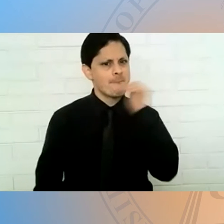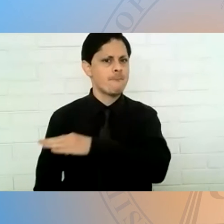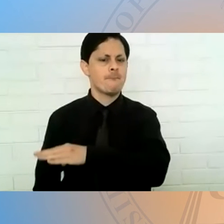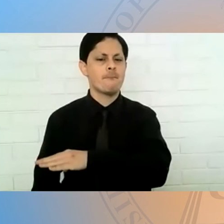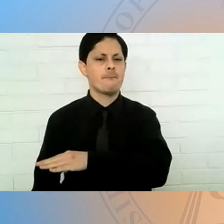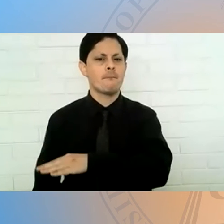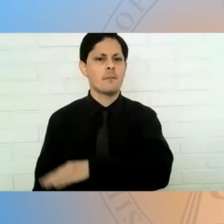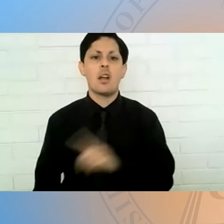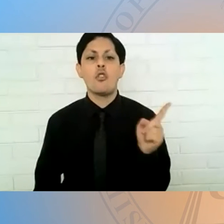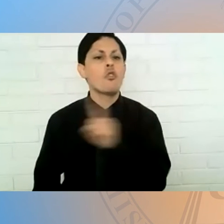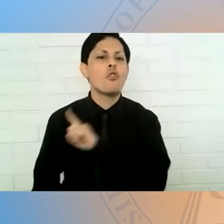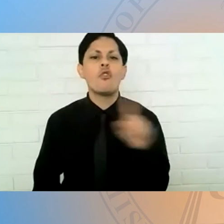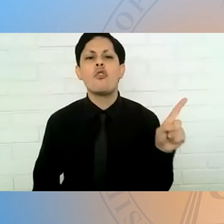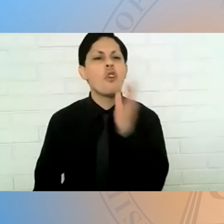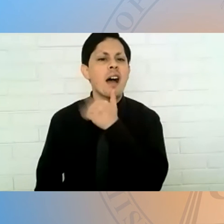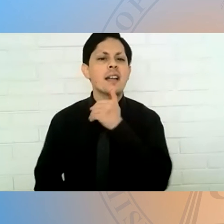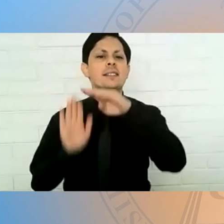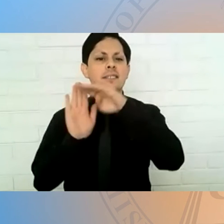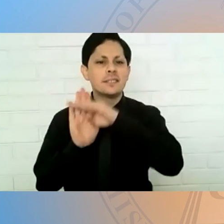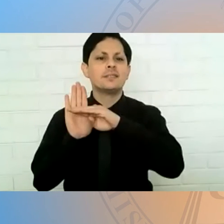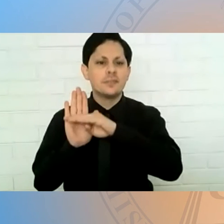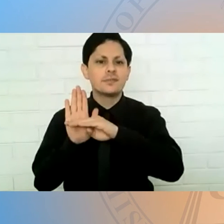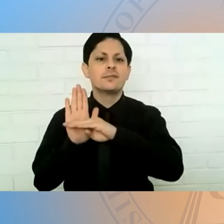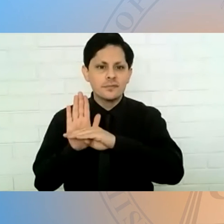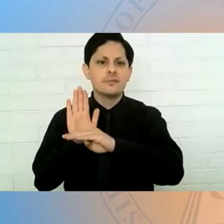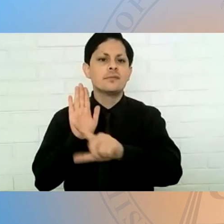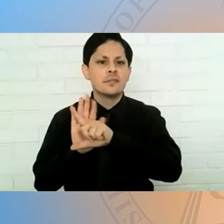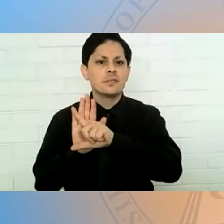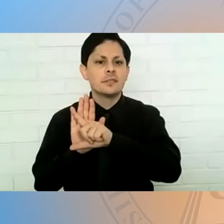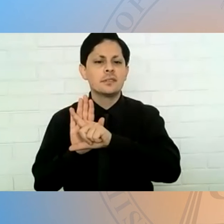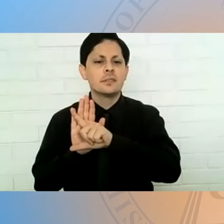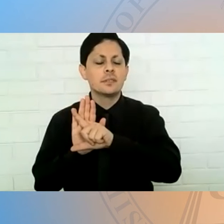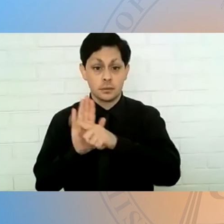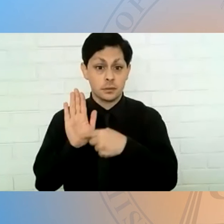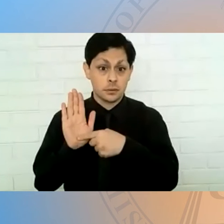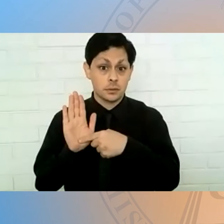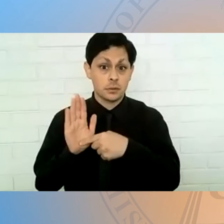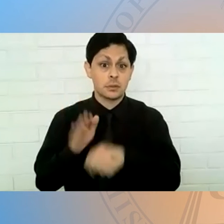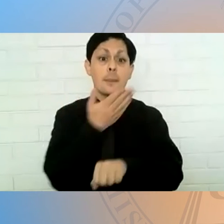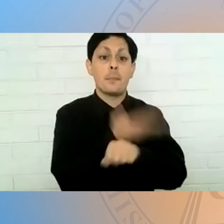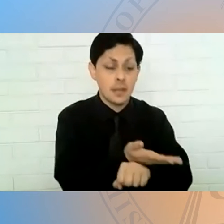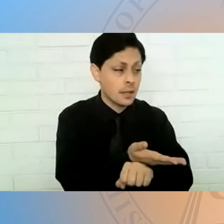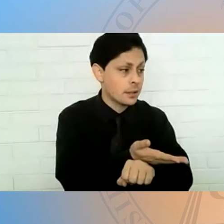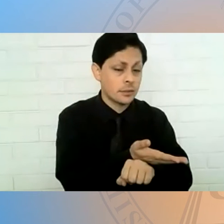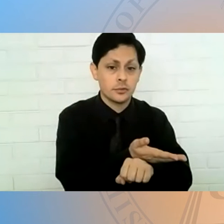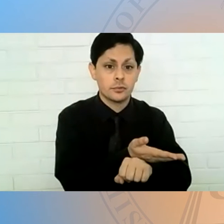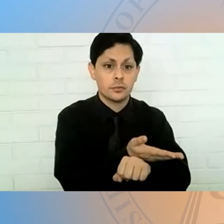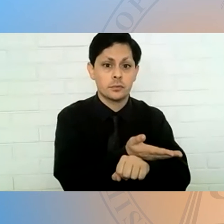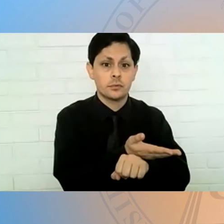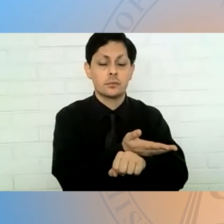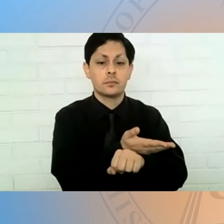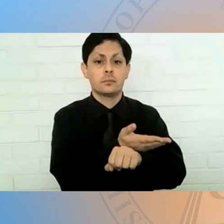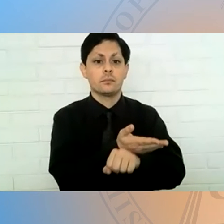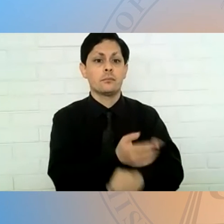en general reglamentación o ley que impida que las y los docentes tomen en sus manos